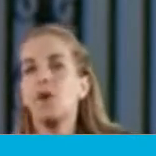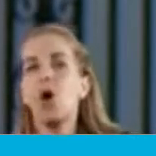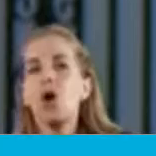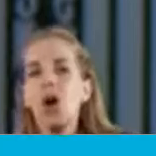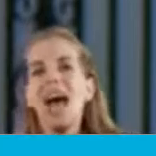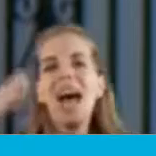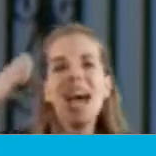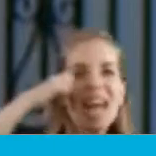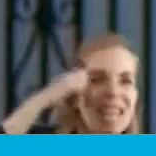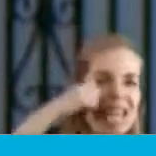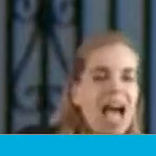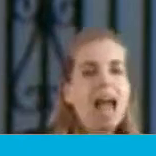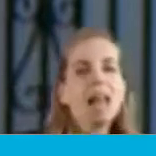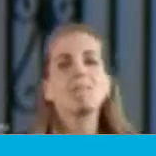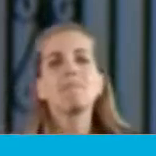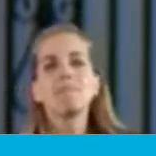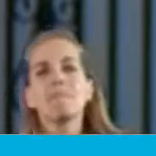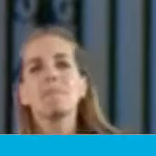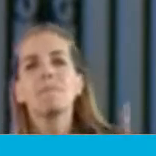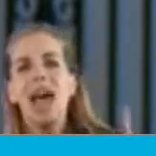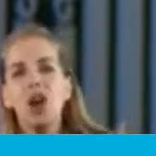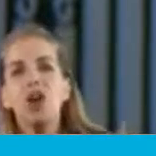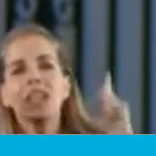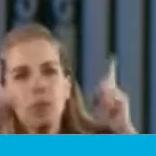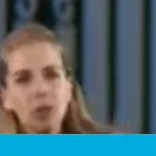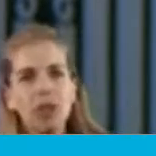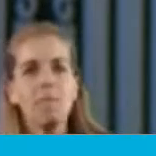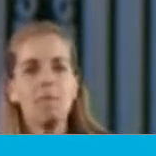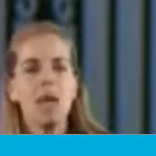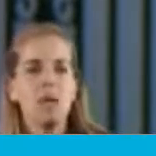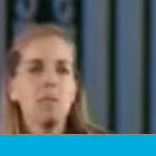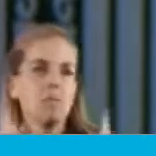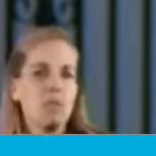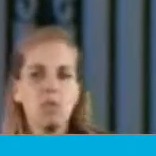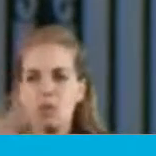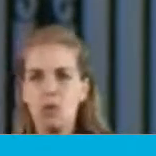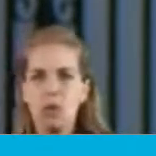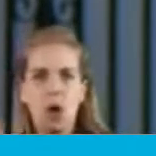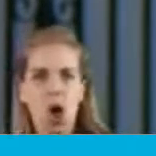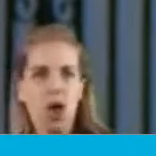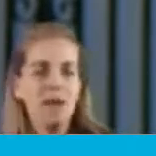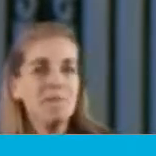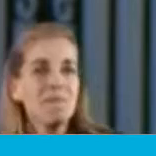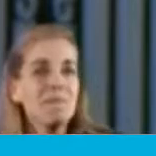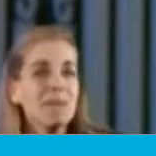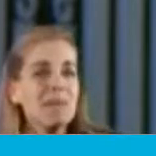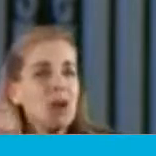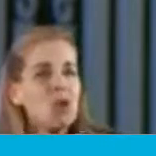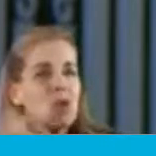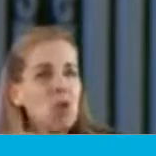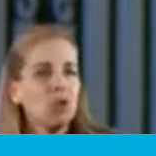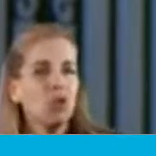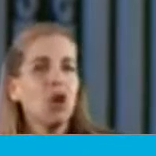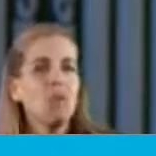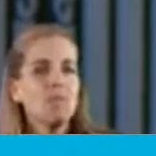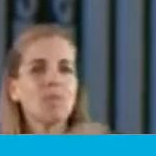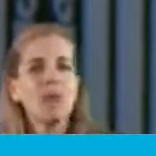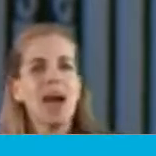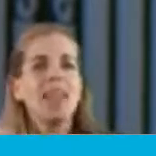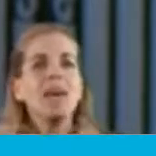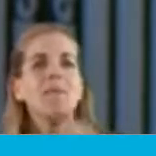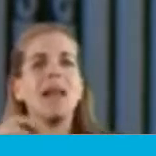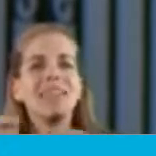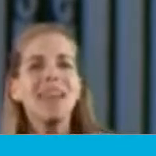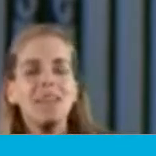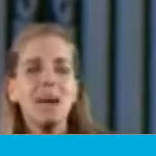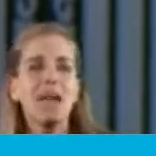peronismo. Y tenemos también la fuerza de las luchas recientes, la de las abuelas, la de las madres, contra la